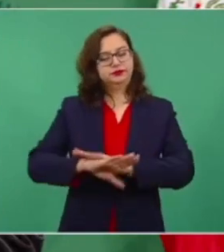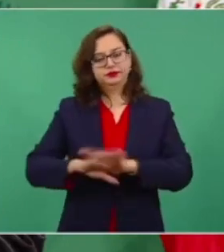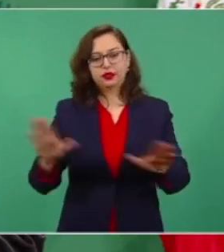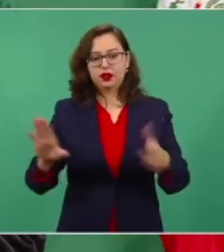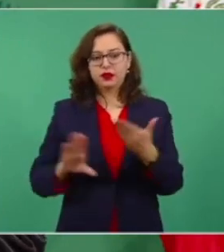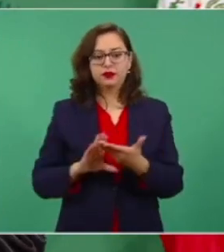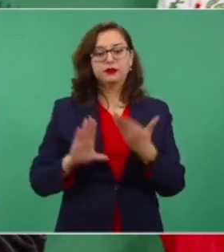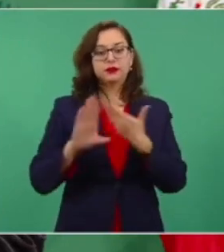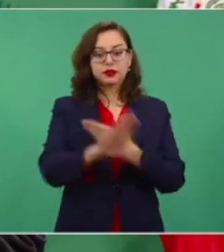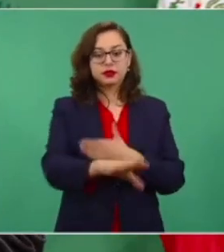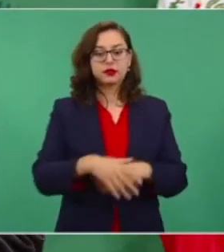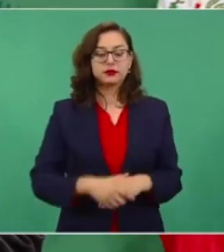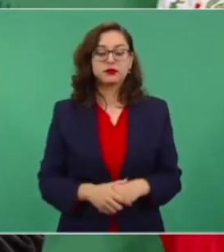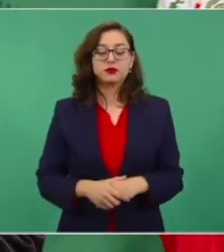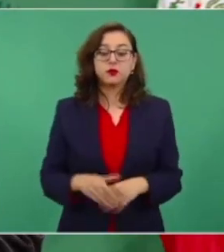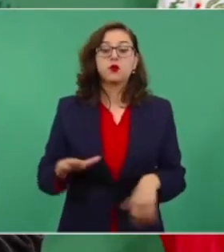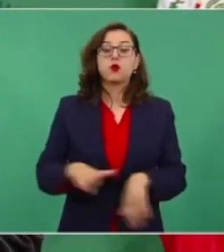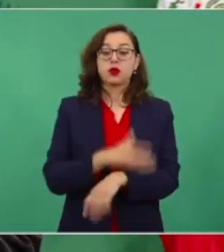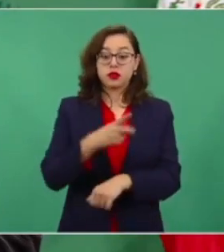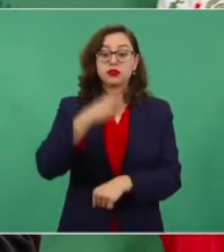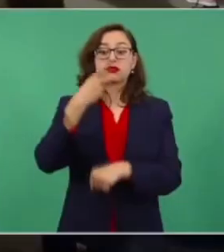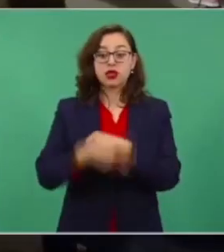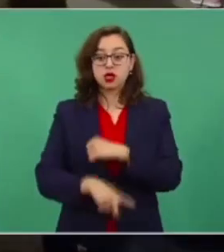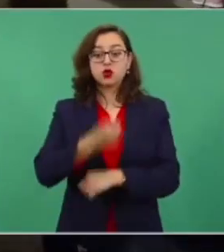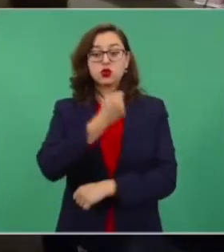porque consideramos que afecta a la salud.